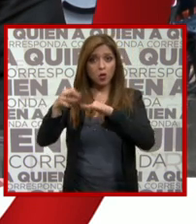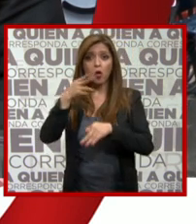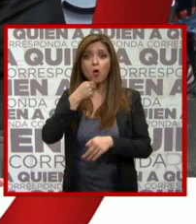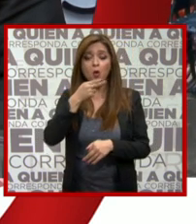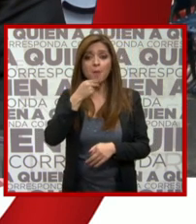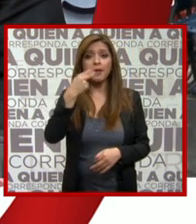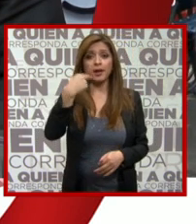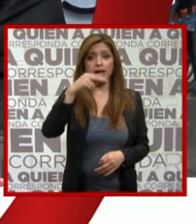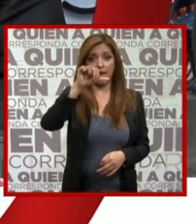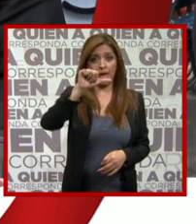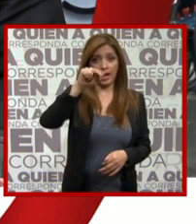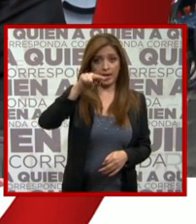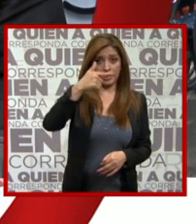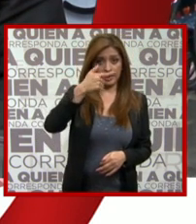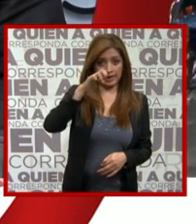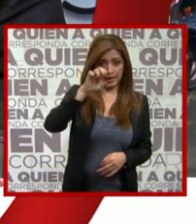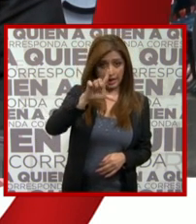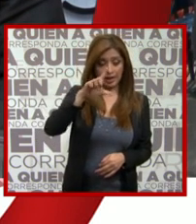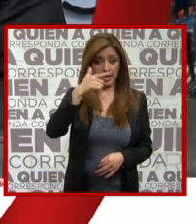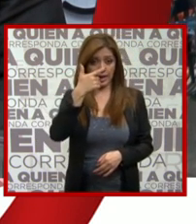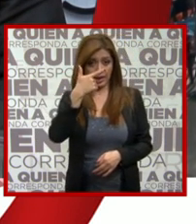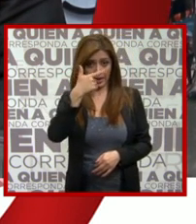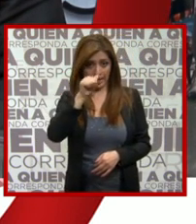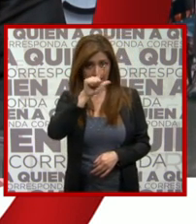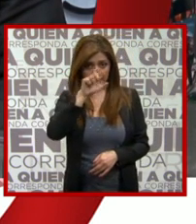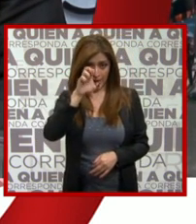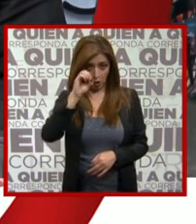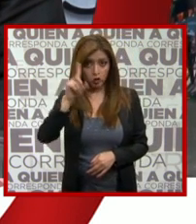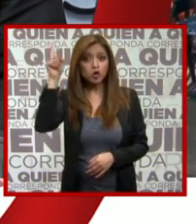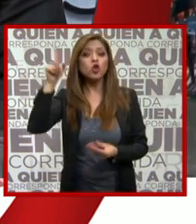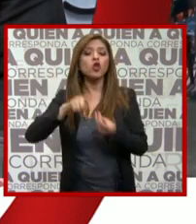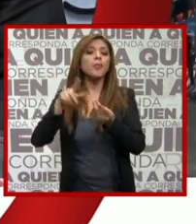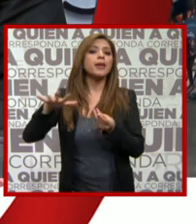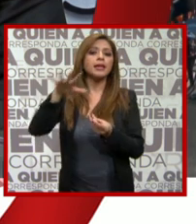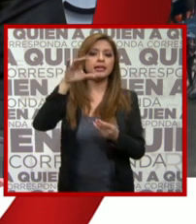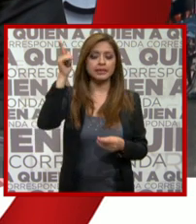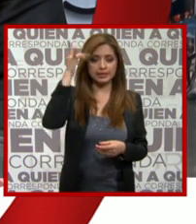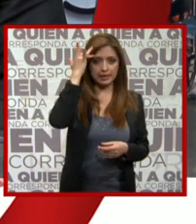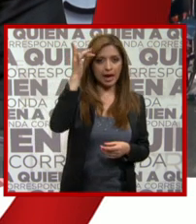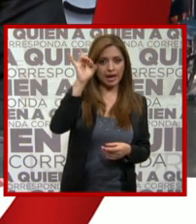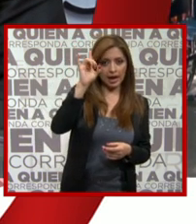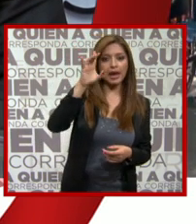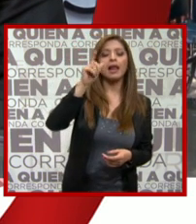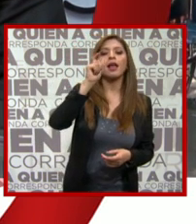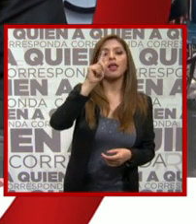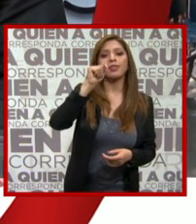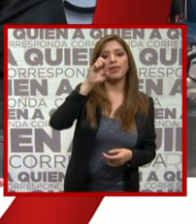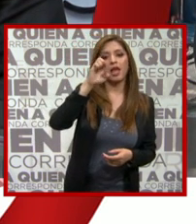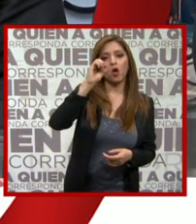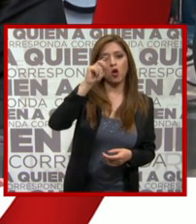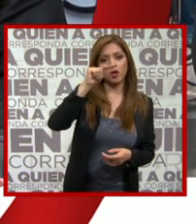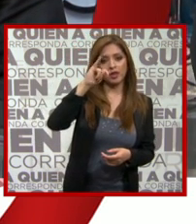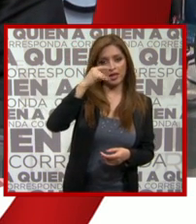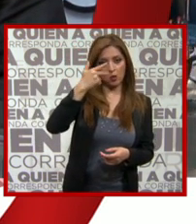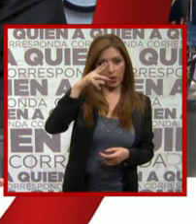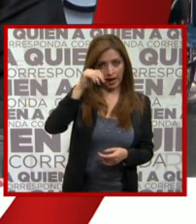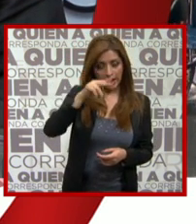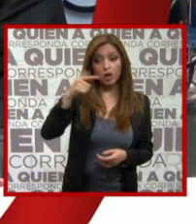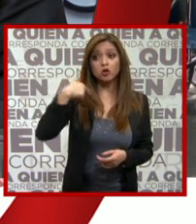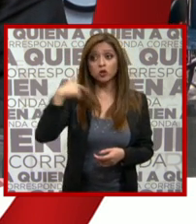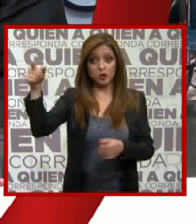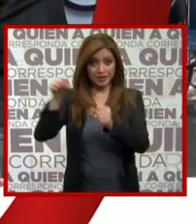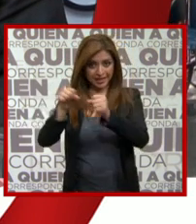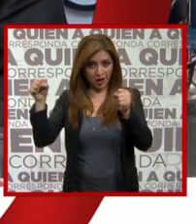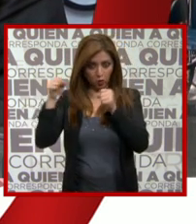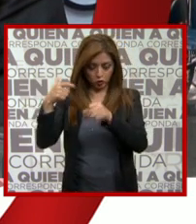señor Ángel Gallegos de San Juan de Teotihuacán, ya que él estaba trabajando en un salón de fiestas impermeabilizándolo. Tuve